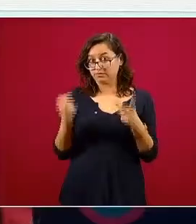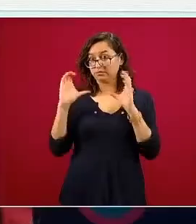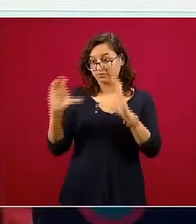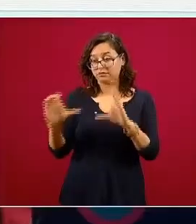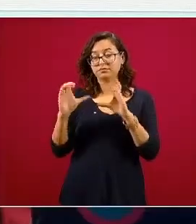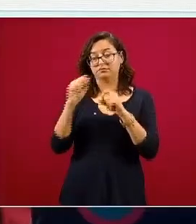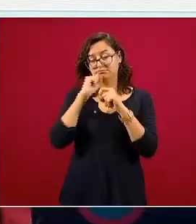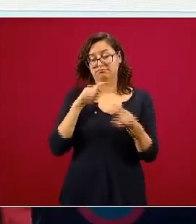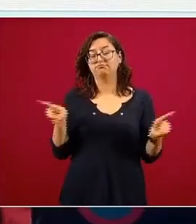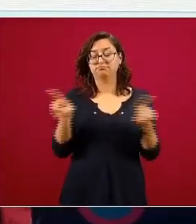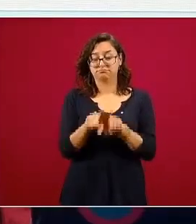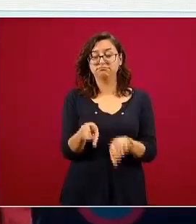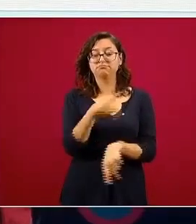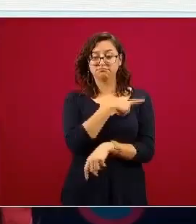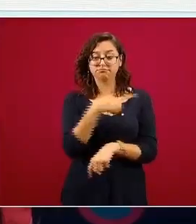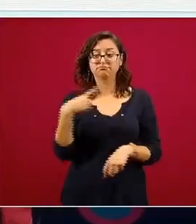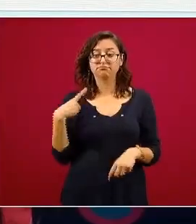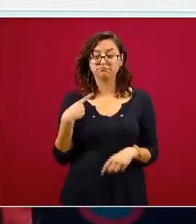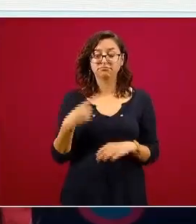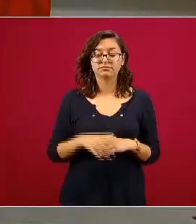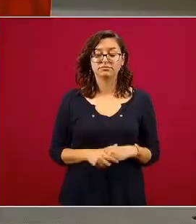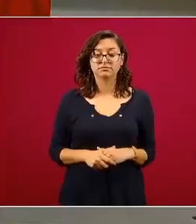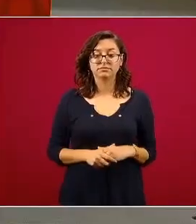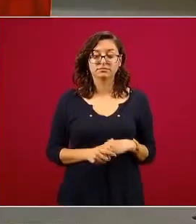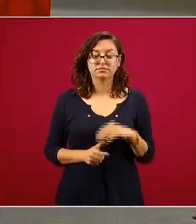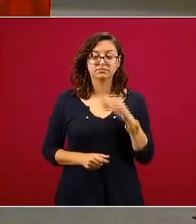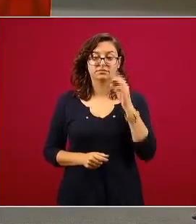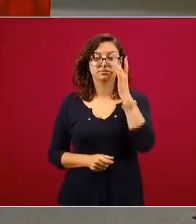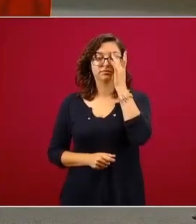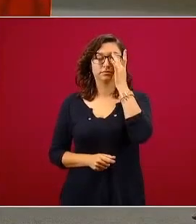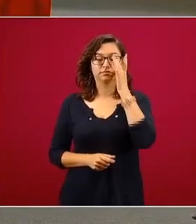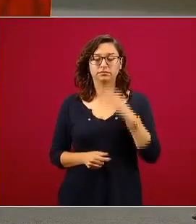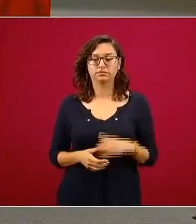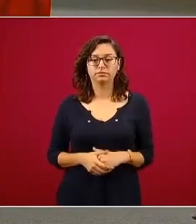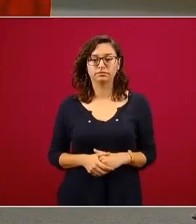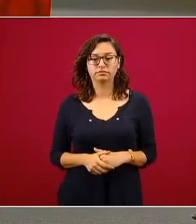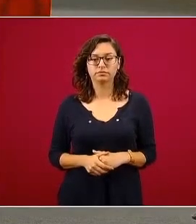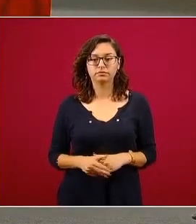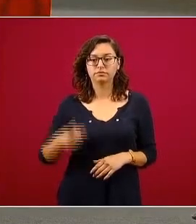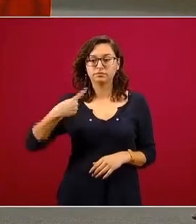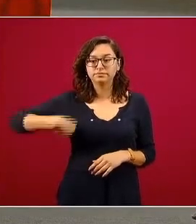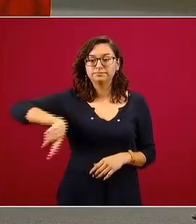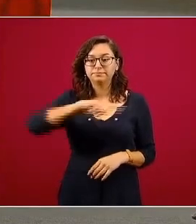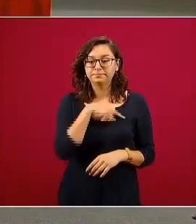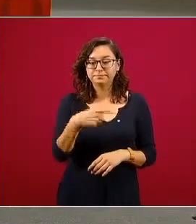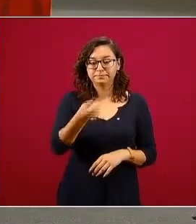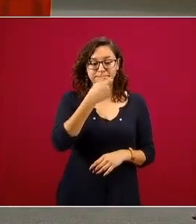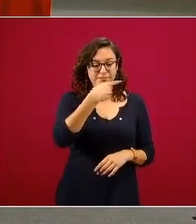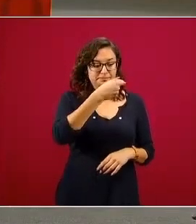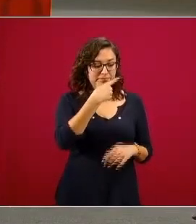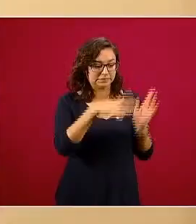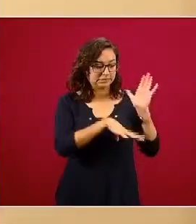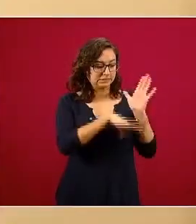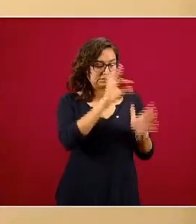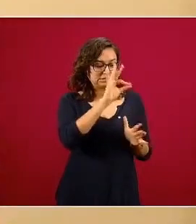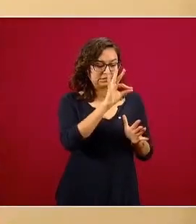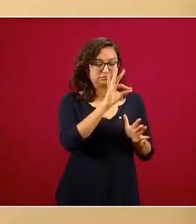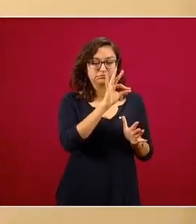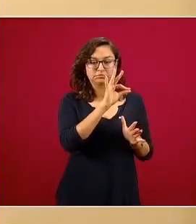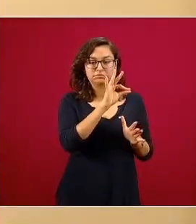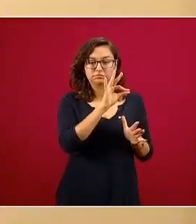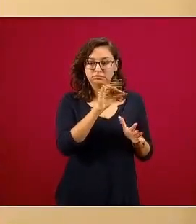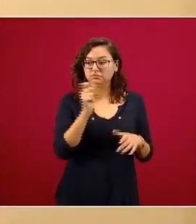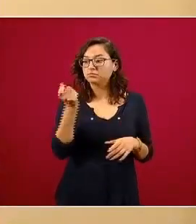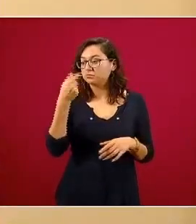es importante. Cuando nosotros seleccionamos un tratamiento y justificamos el